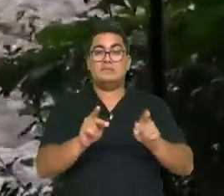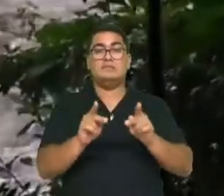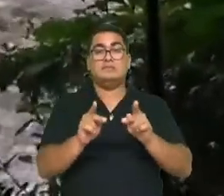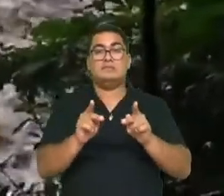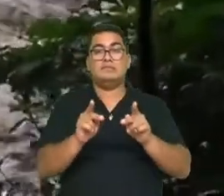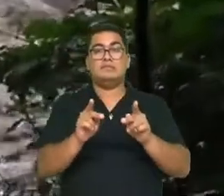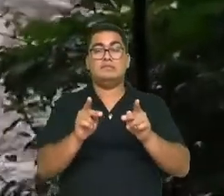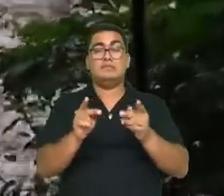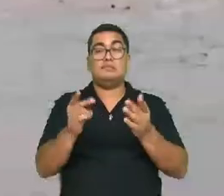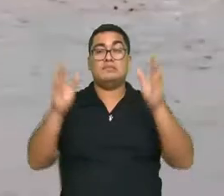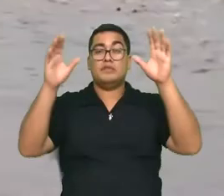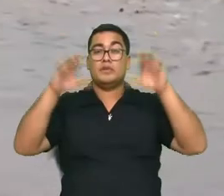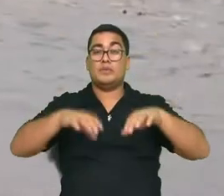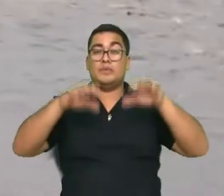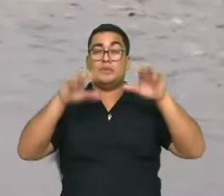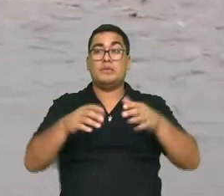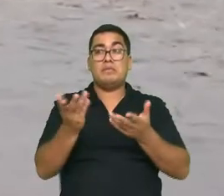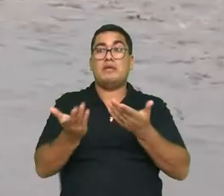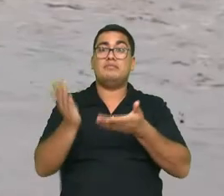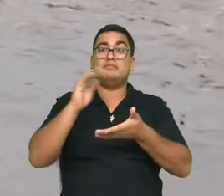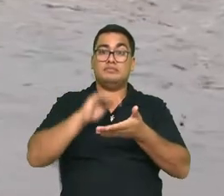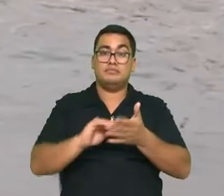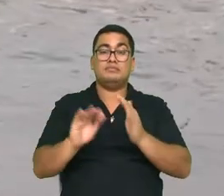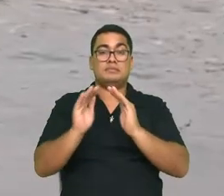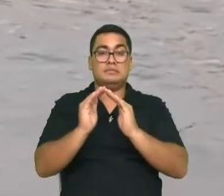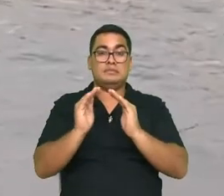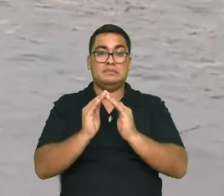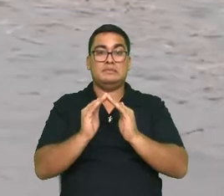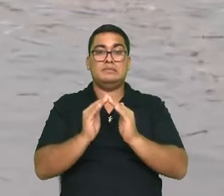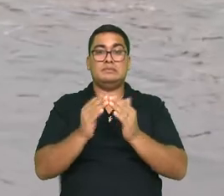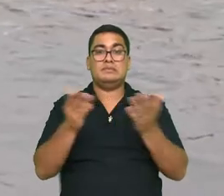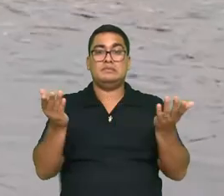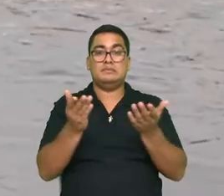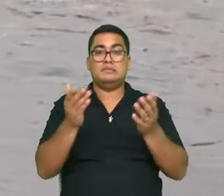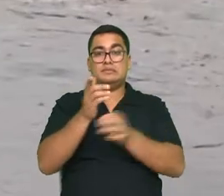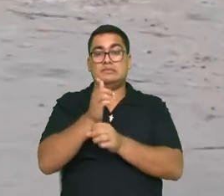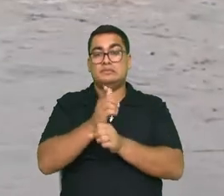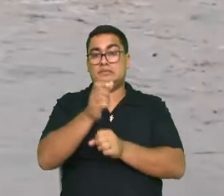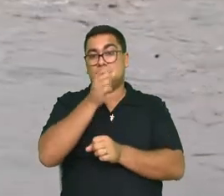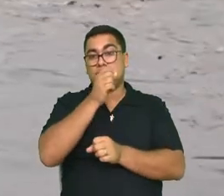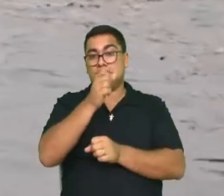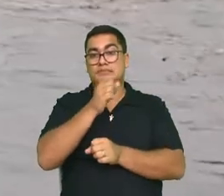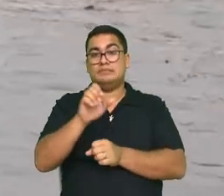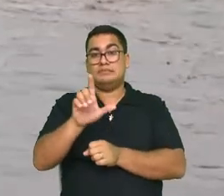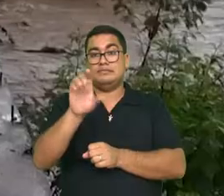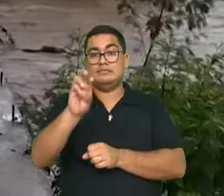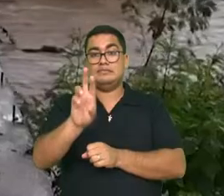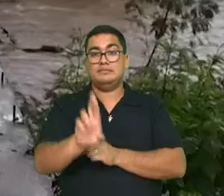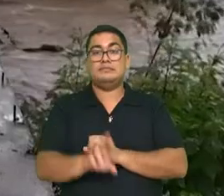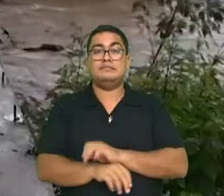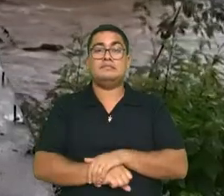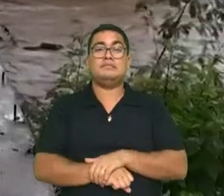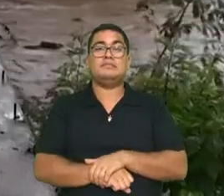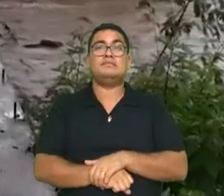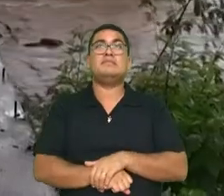el temporal lluvioso para regresar a sus viviendas. Para el canal parlamentario les informó Elmer Marcia.